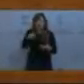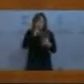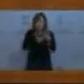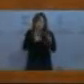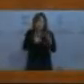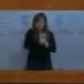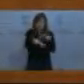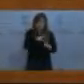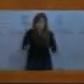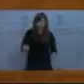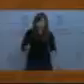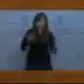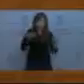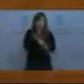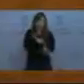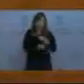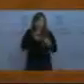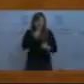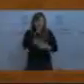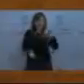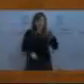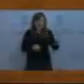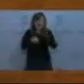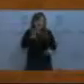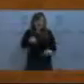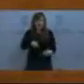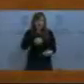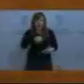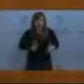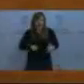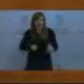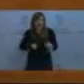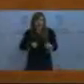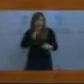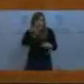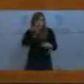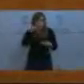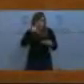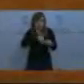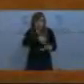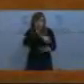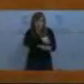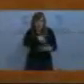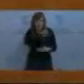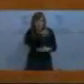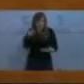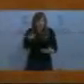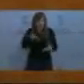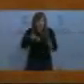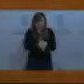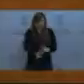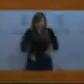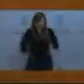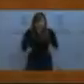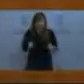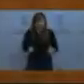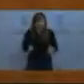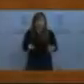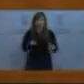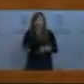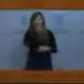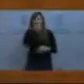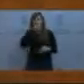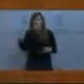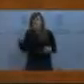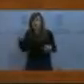Se llenan de vaguedades y de cientos de miles de euros que suponen gasto y más gasto, pero ¿y los resultados de